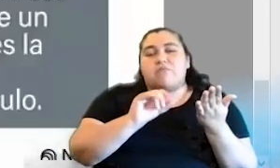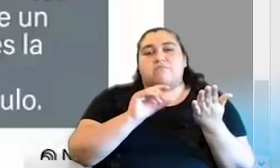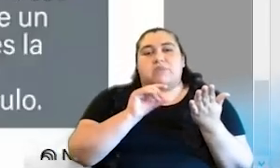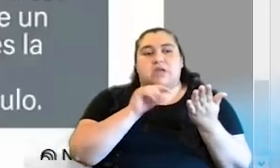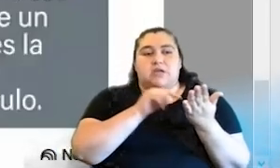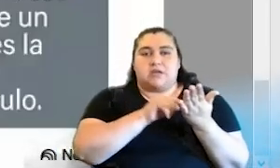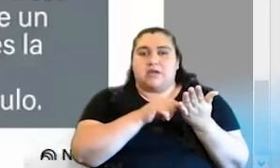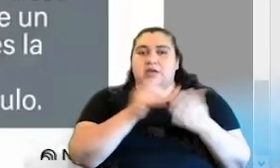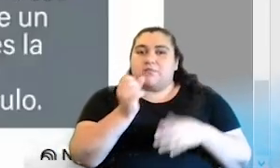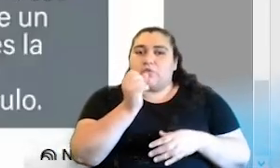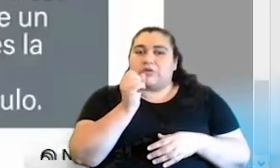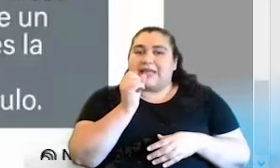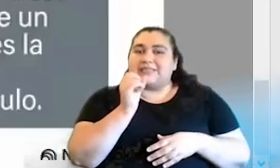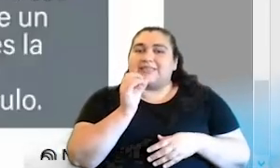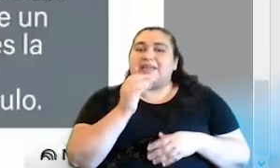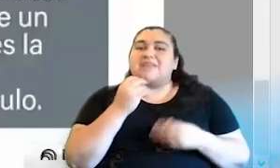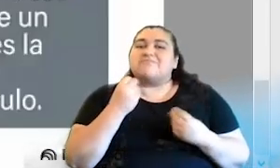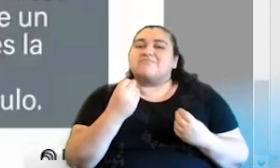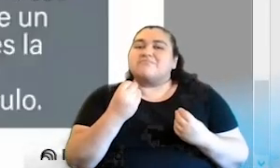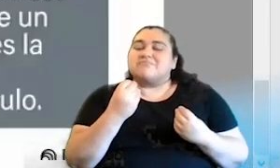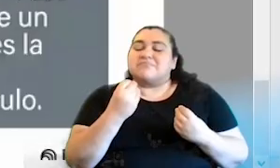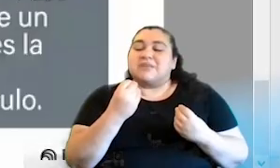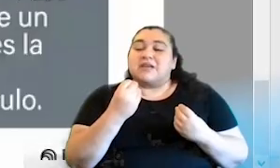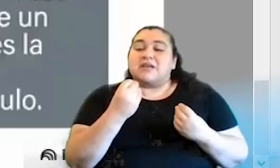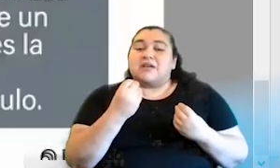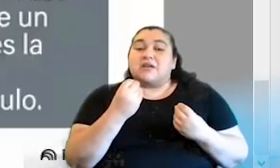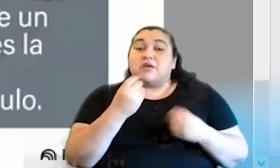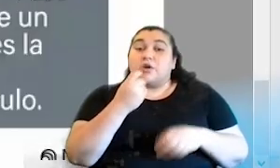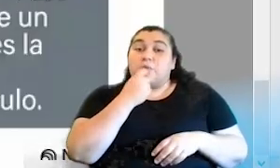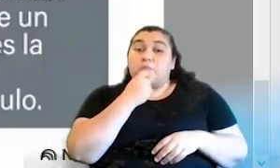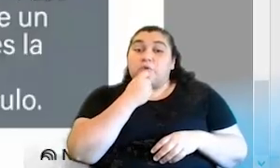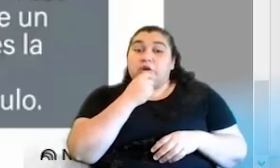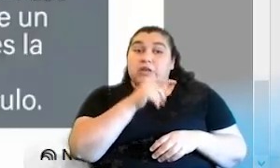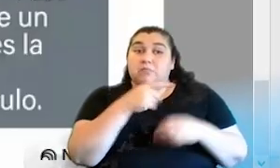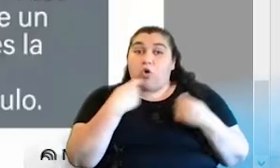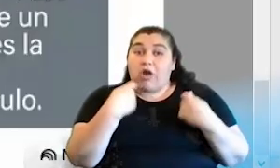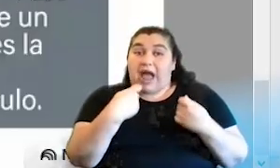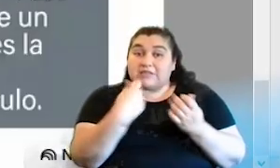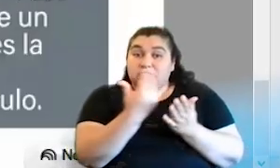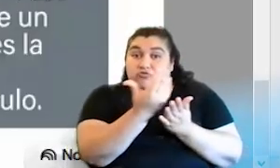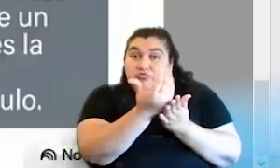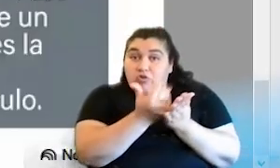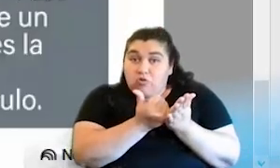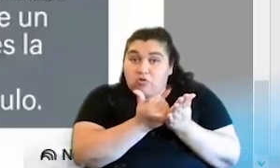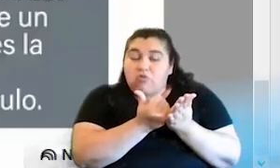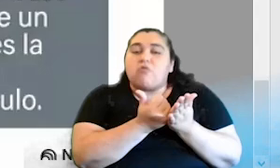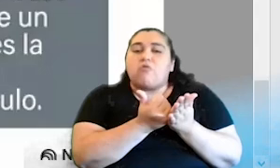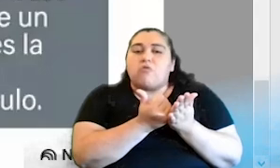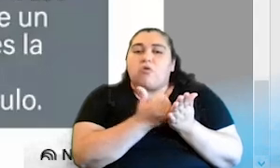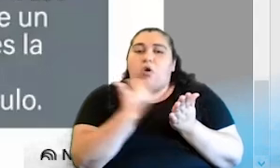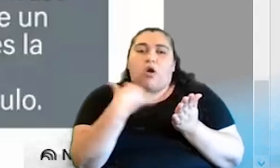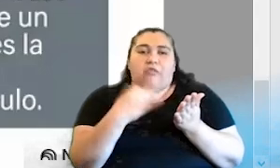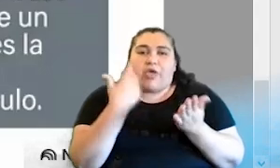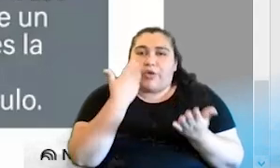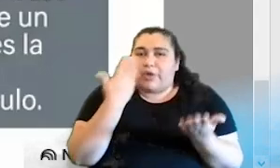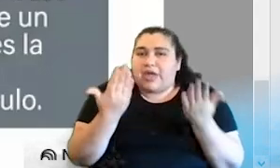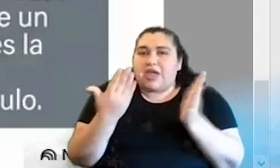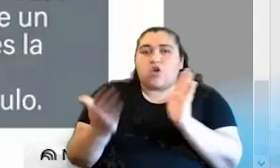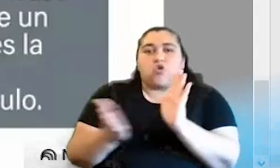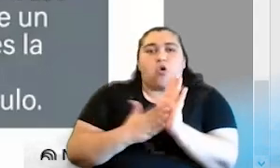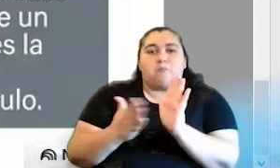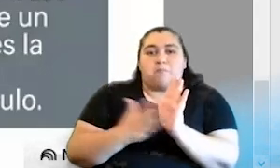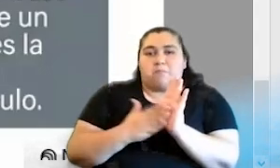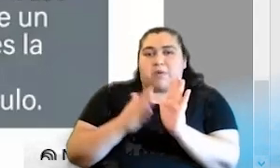no menor, quien pretenda deducirse ese gasto, el tiene que constar con la